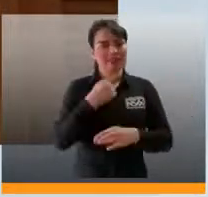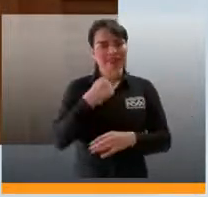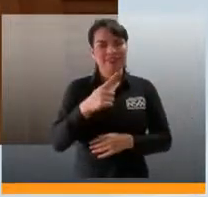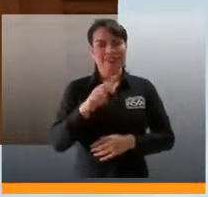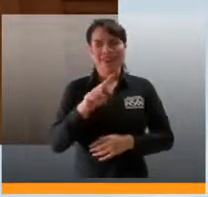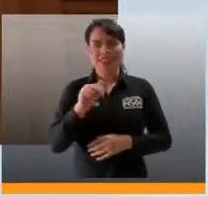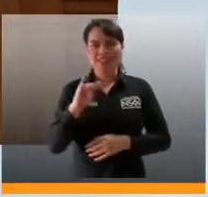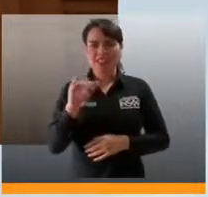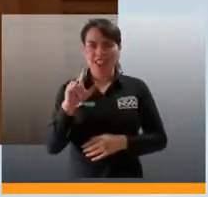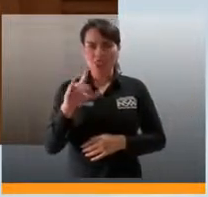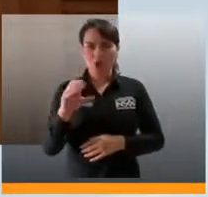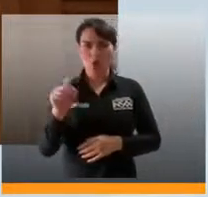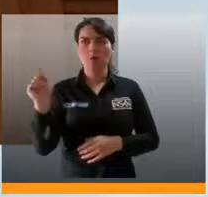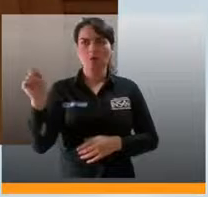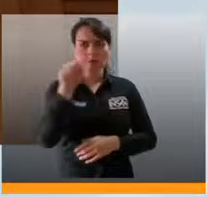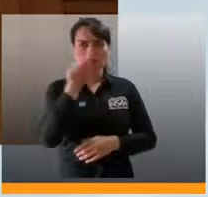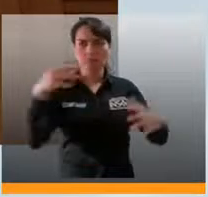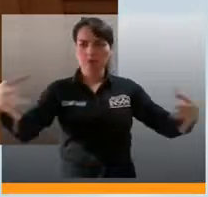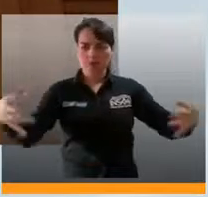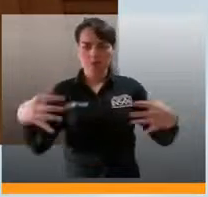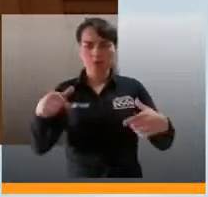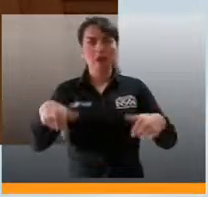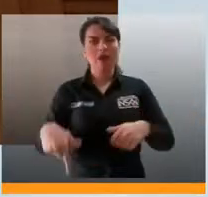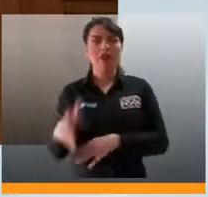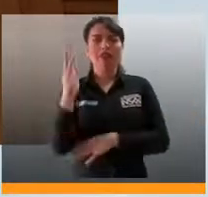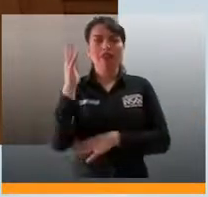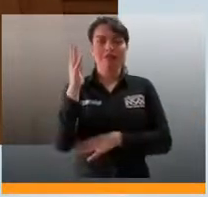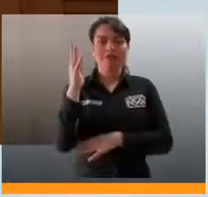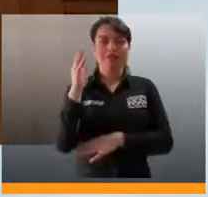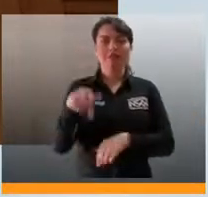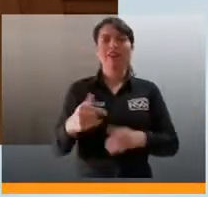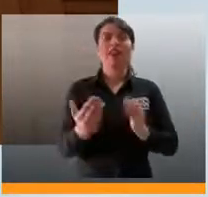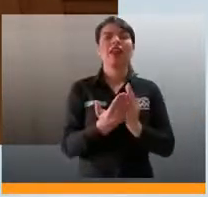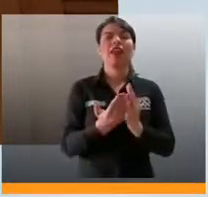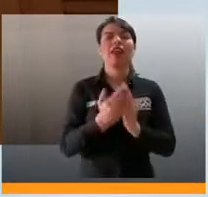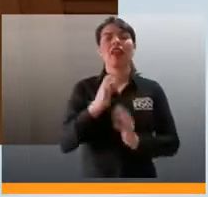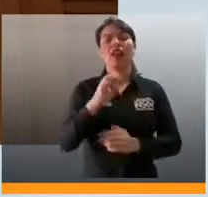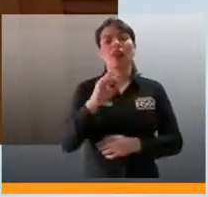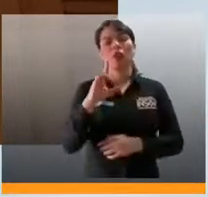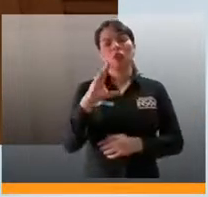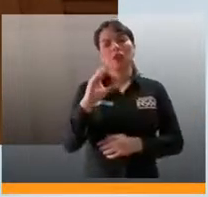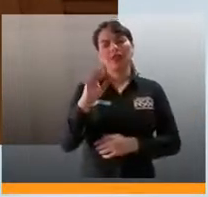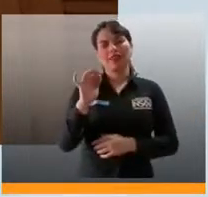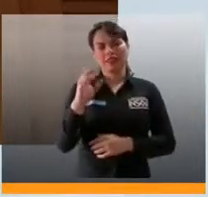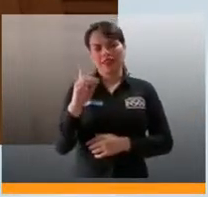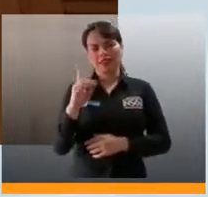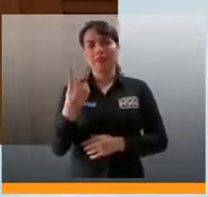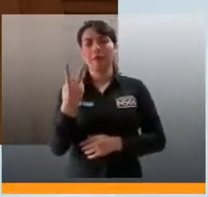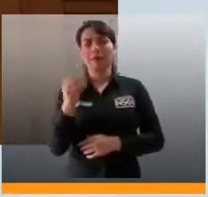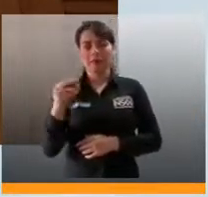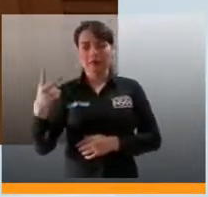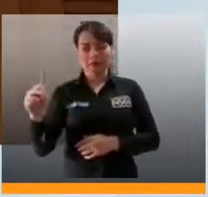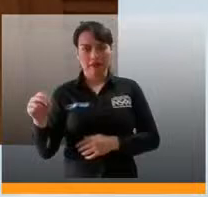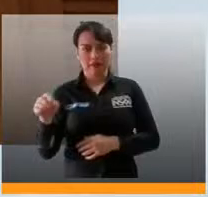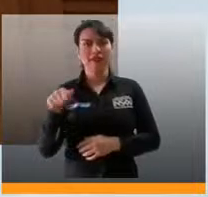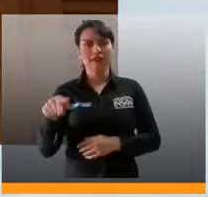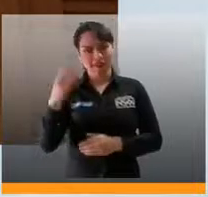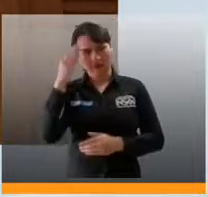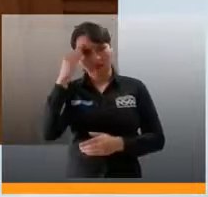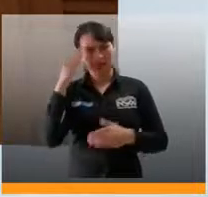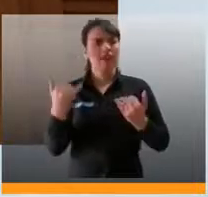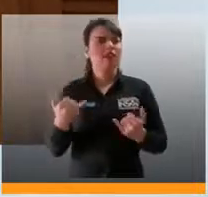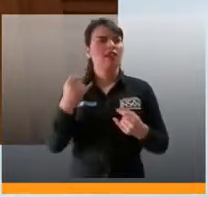poder tener este evento, Educated 2020, que nos genera unas conversaciones